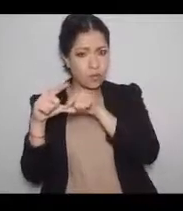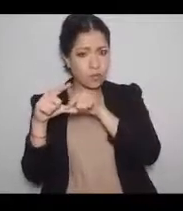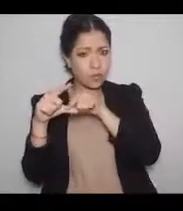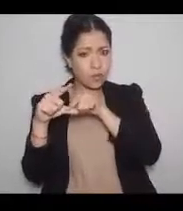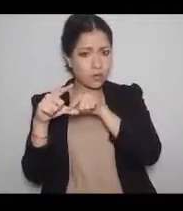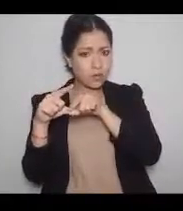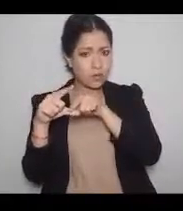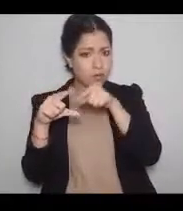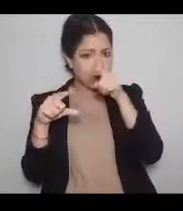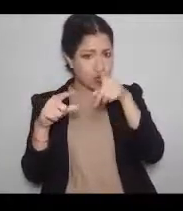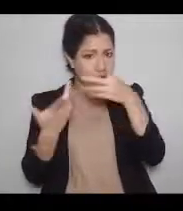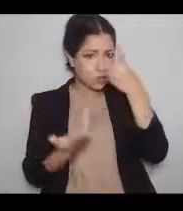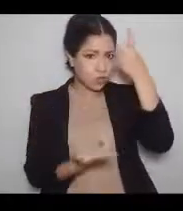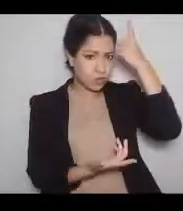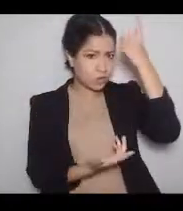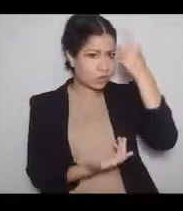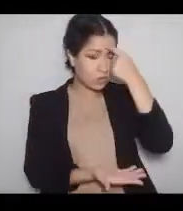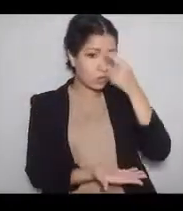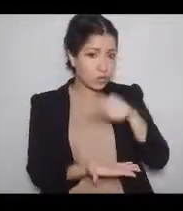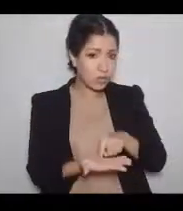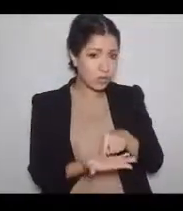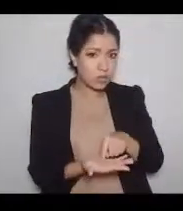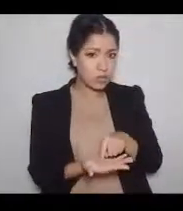no existe.